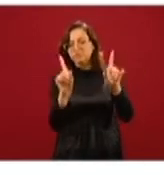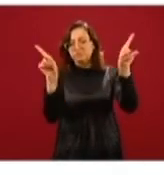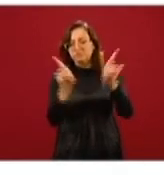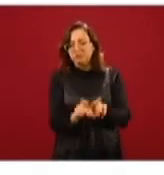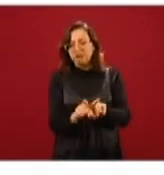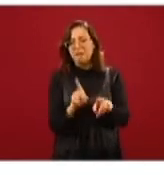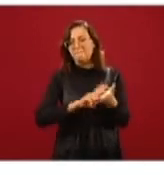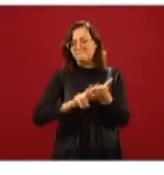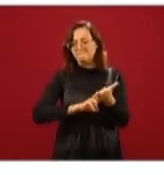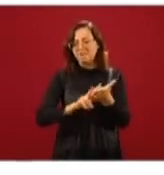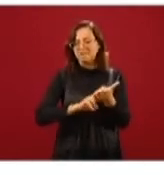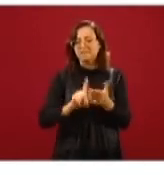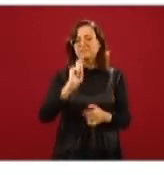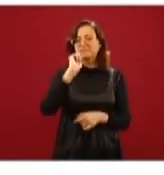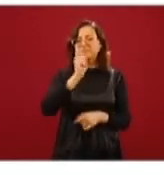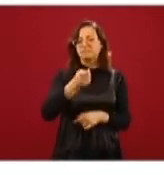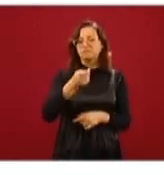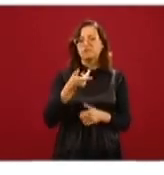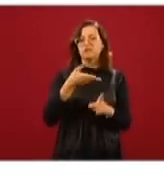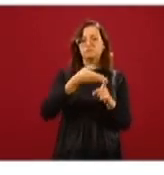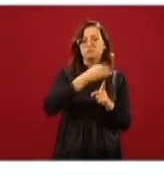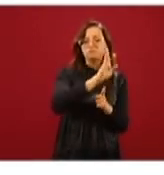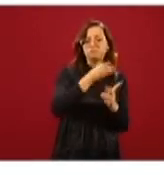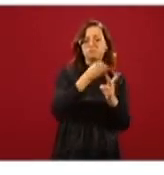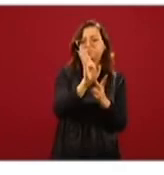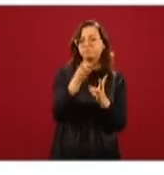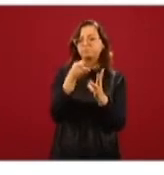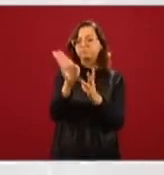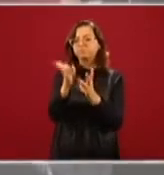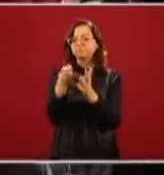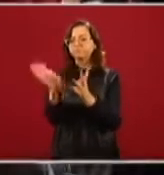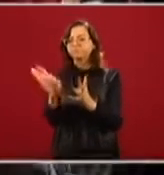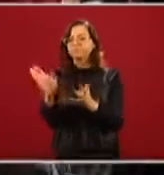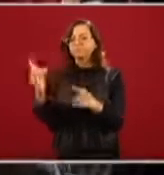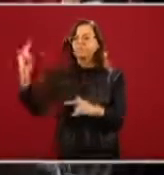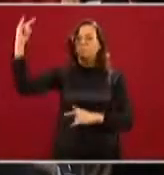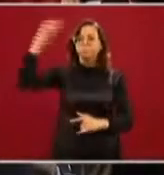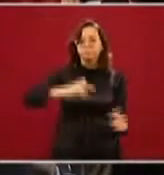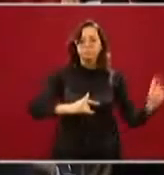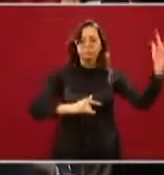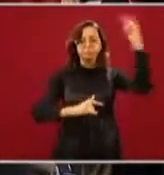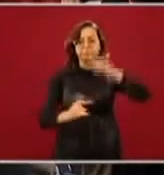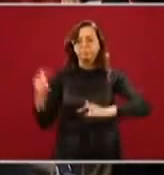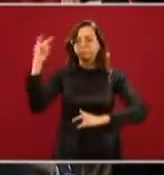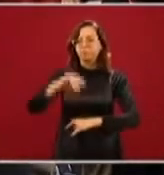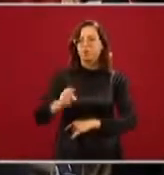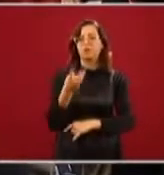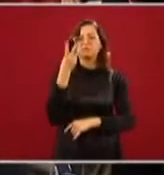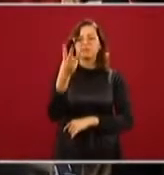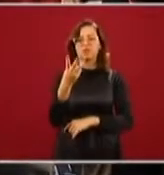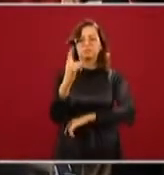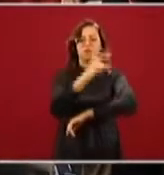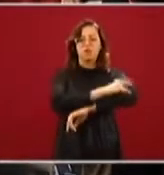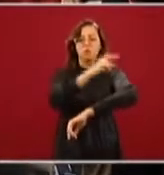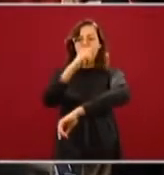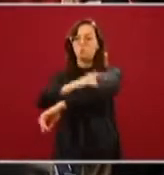que muestran las diferentes trayectorias de acceso que pueden tener los aviones para canalizarse a los 3 aeropuertos. Este es